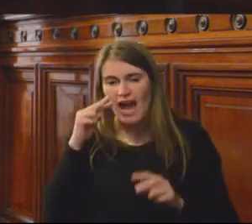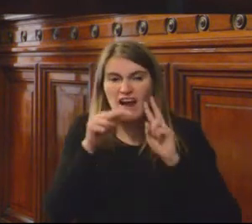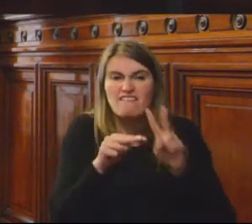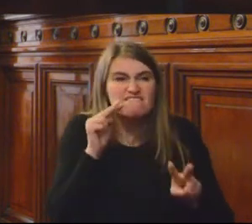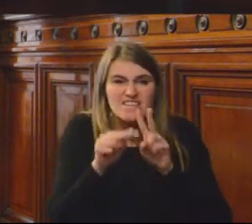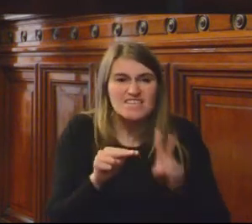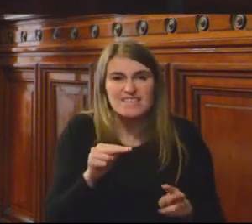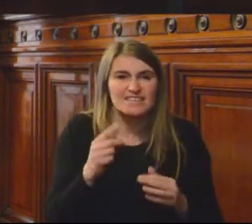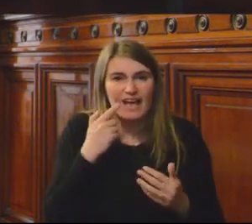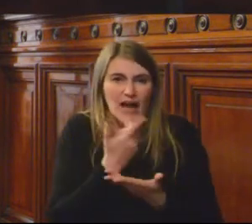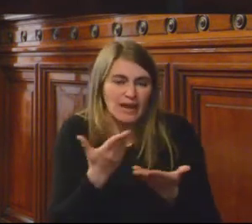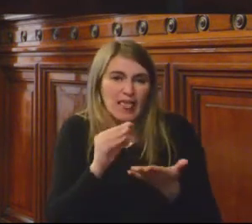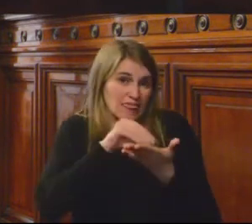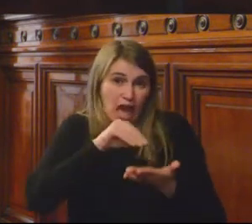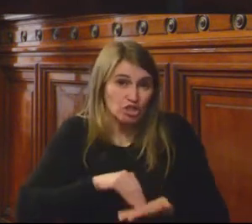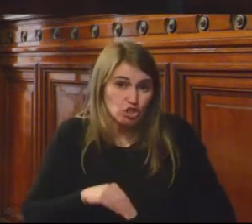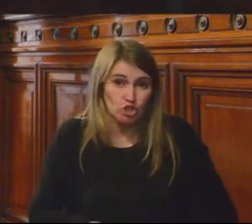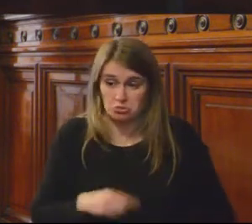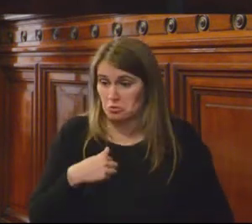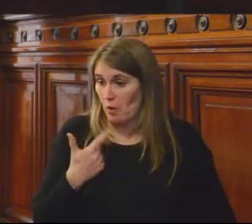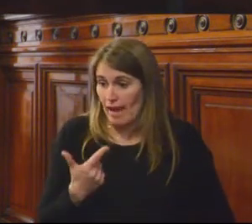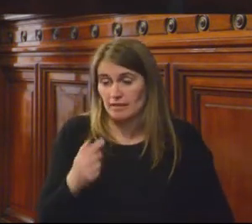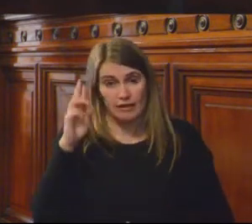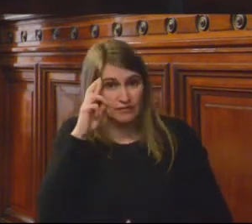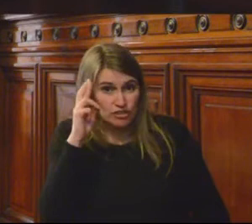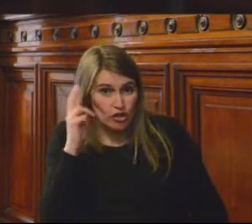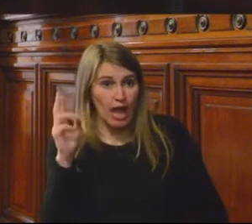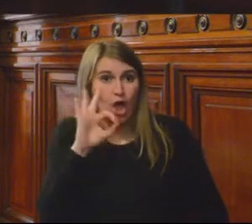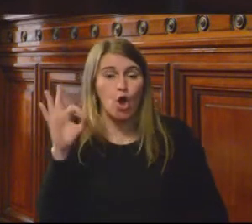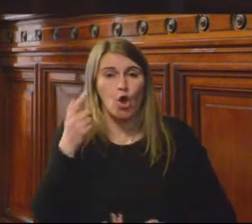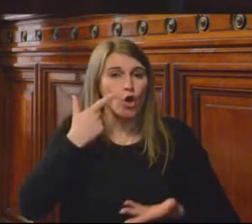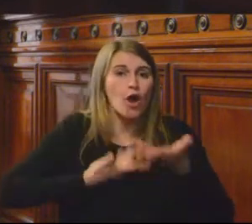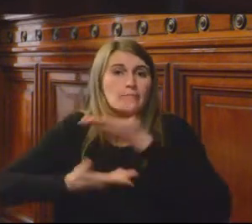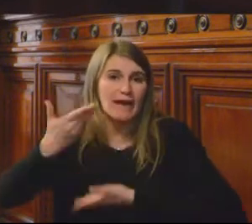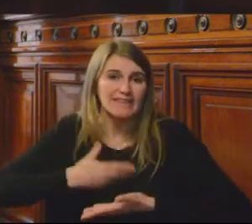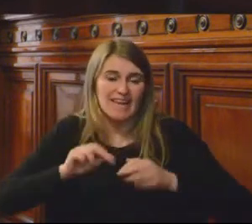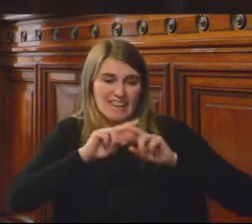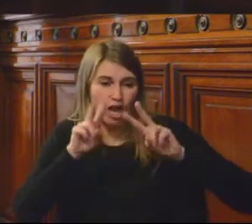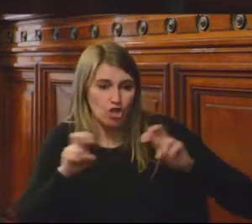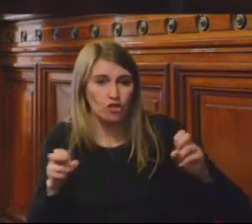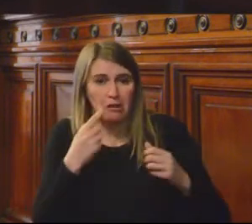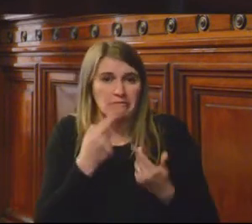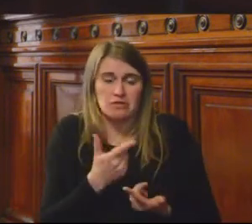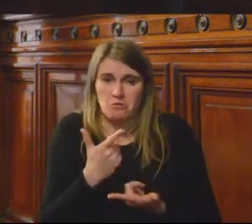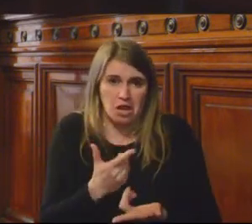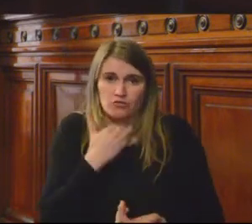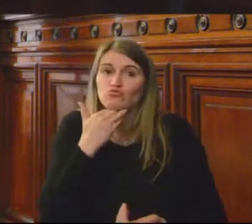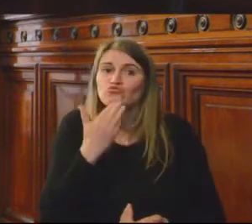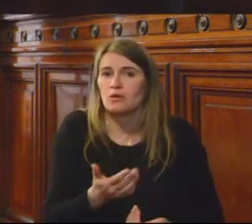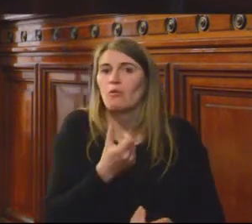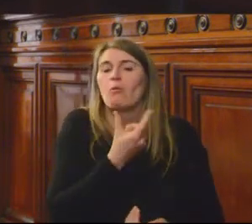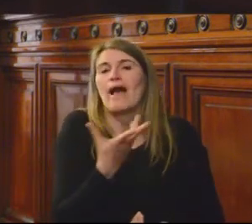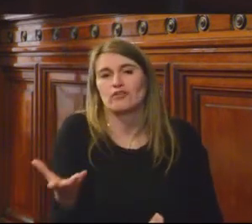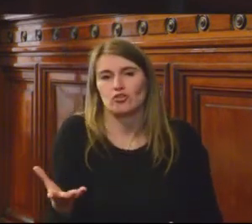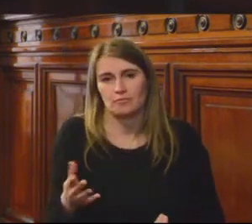auditar esos datos, pueda reflexionar sobre ellos, pueda compartir el diagnóstico, pueda incidir en las políticas. Entonces yo creo que es importante que